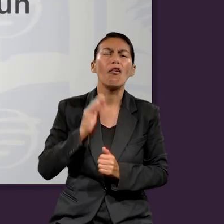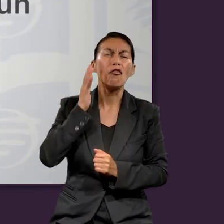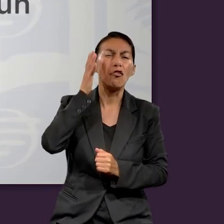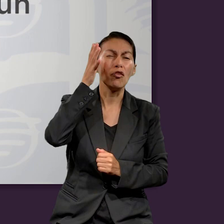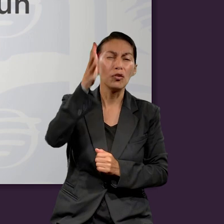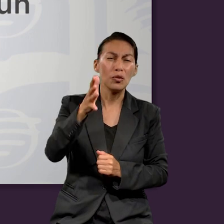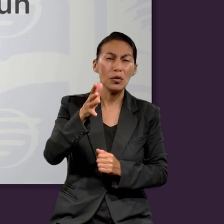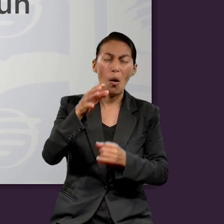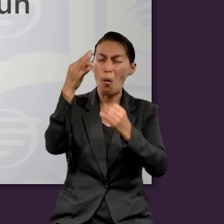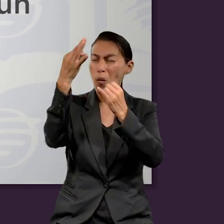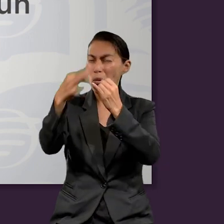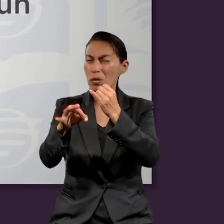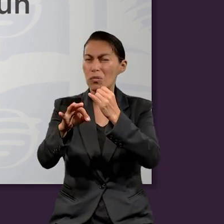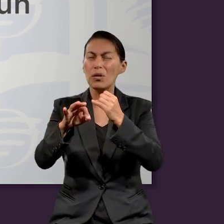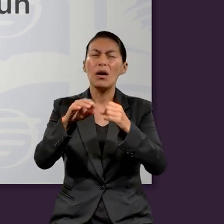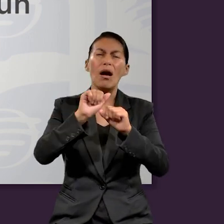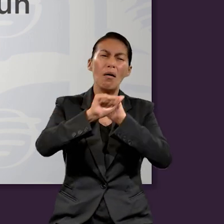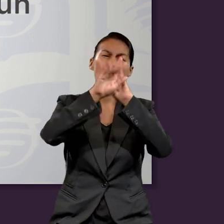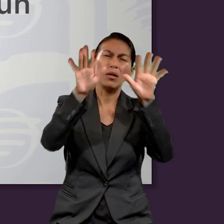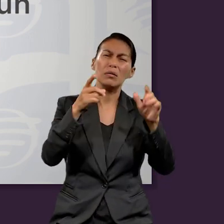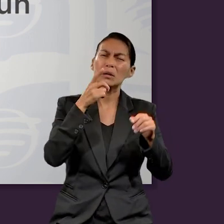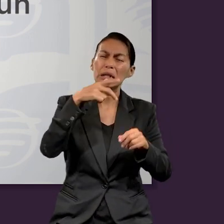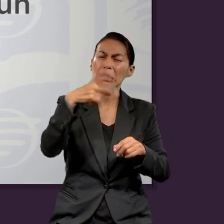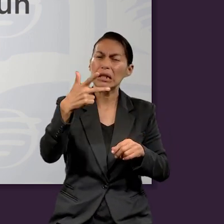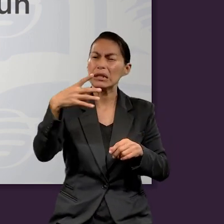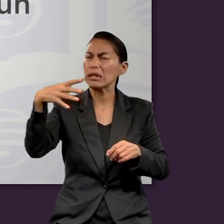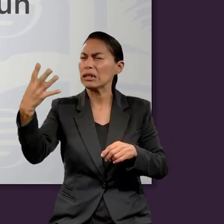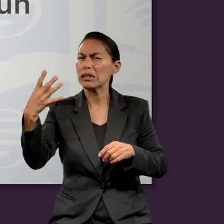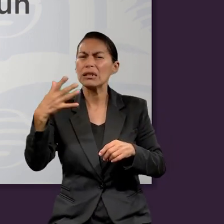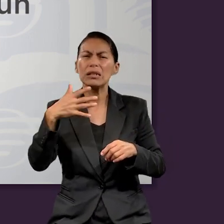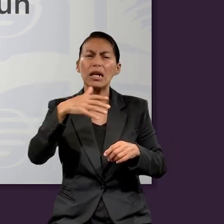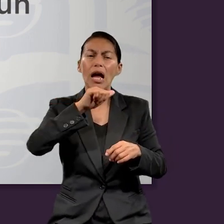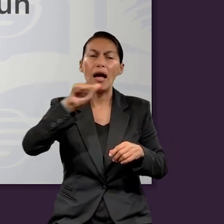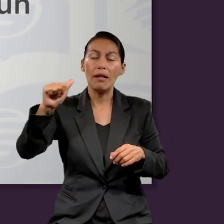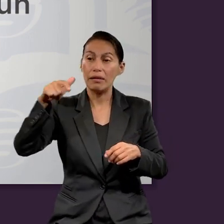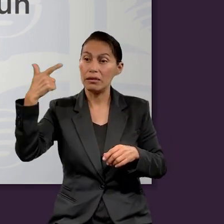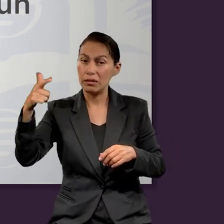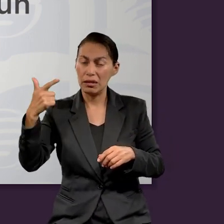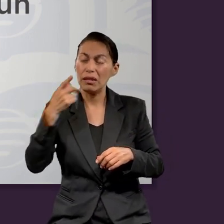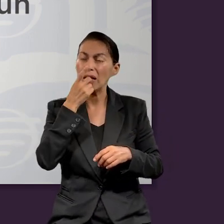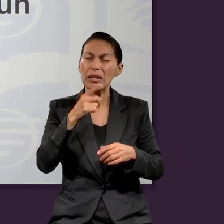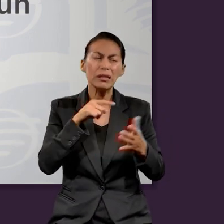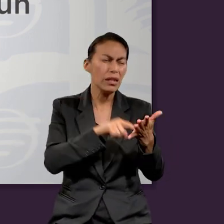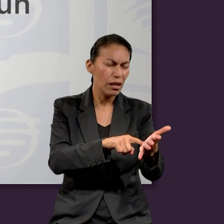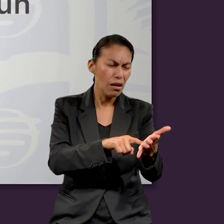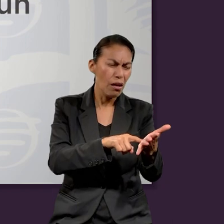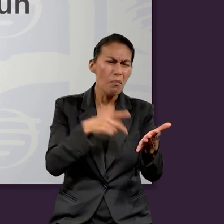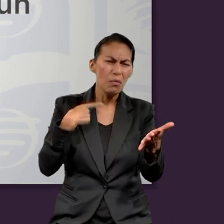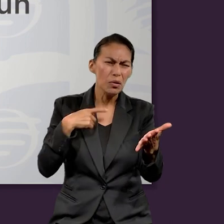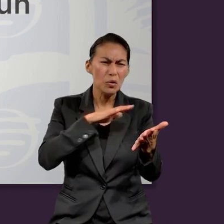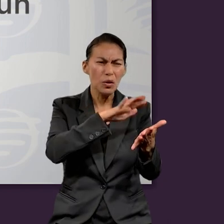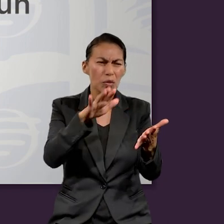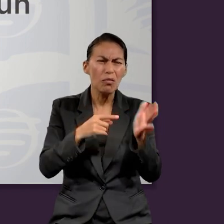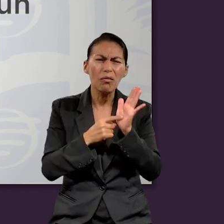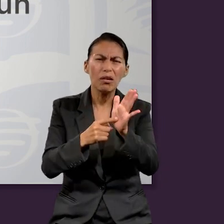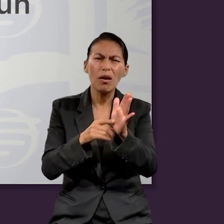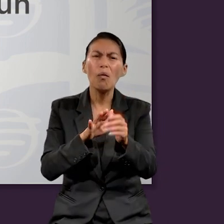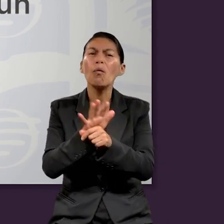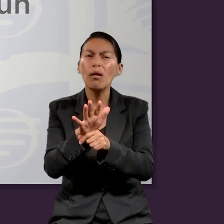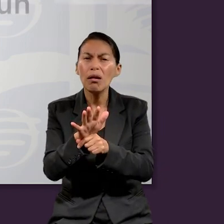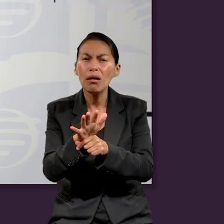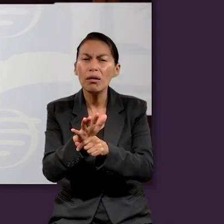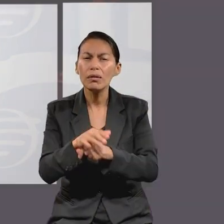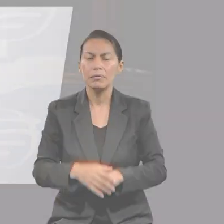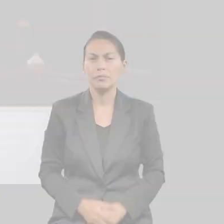qué enfrentará el pueblo de Dios en la crisis final según Apocalipsis 13 15 al 17